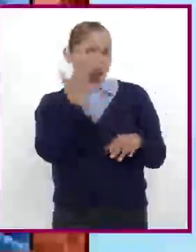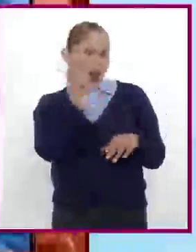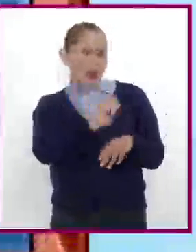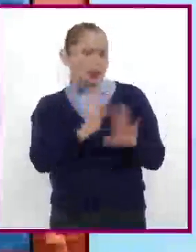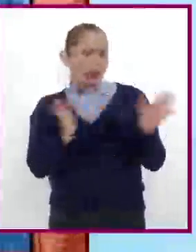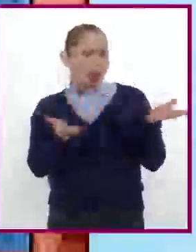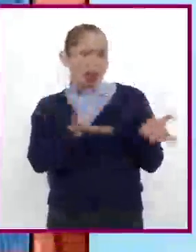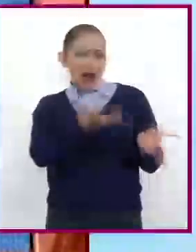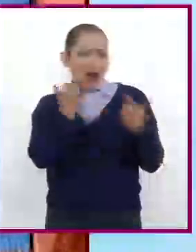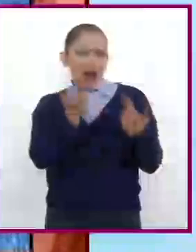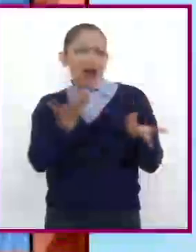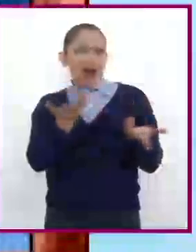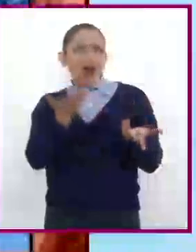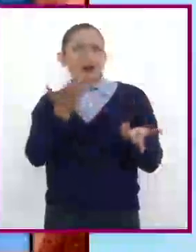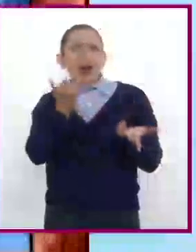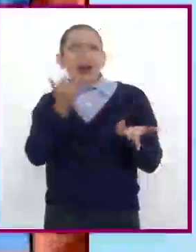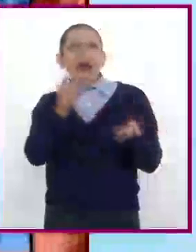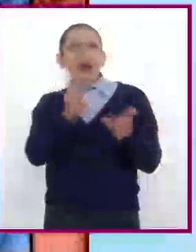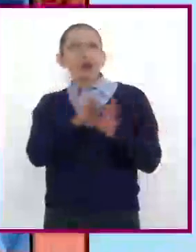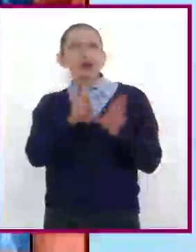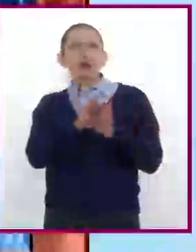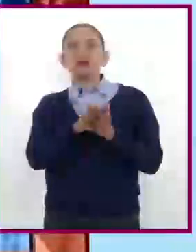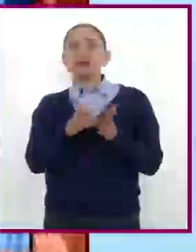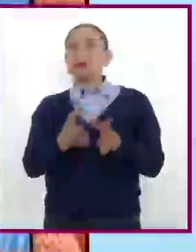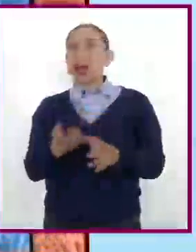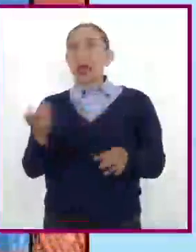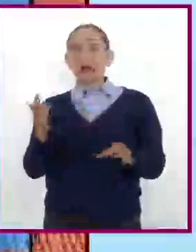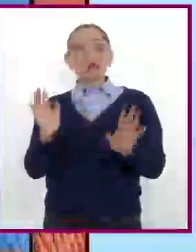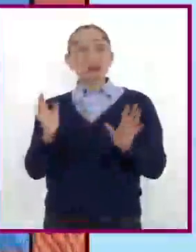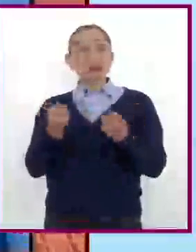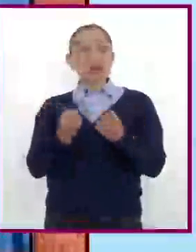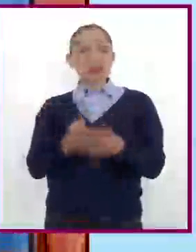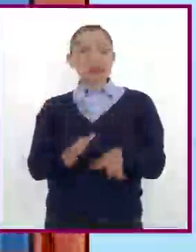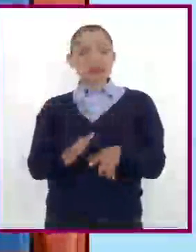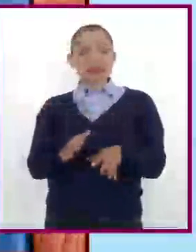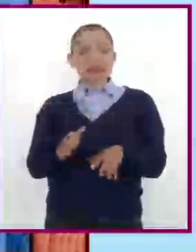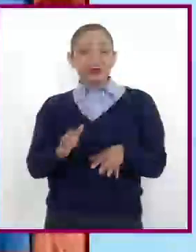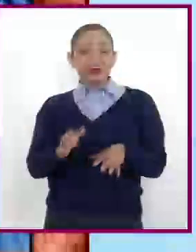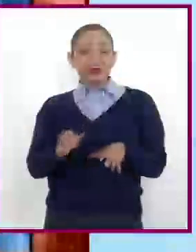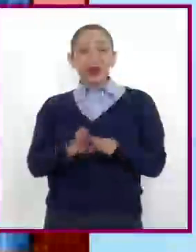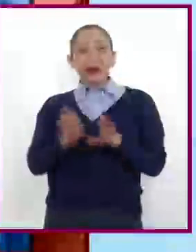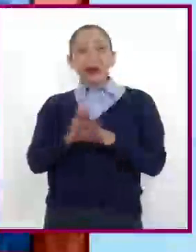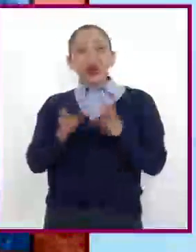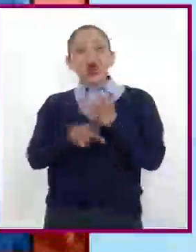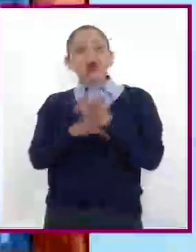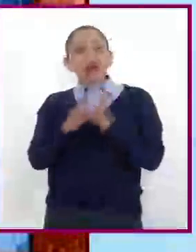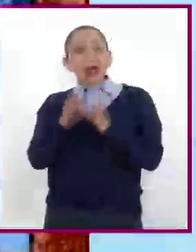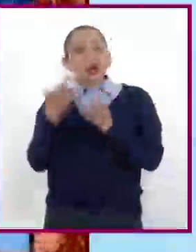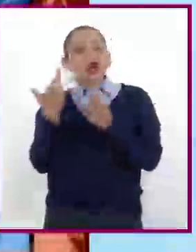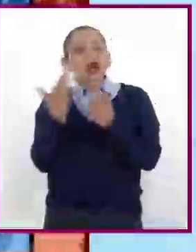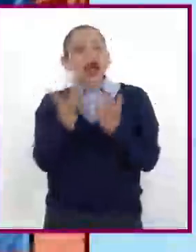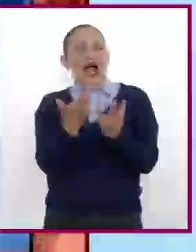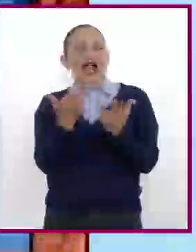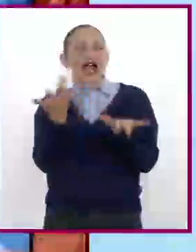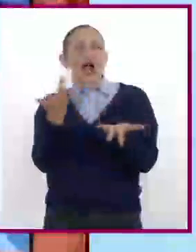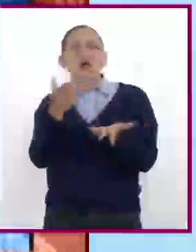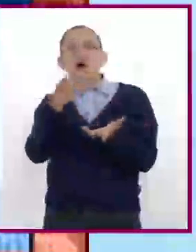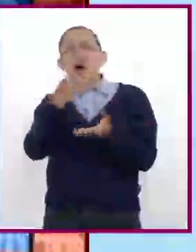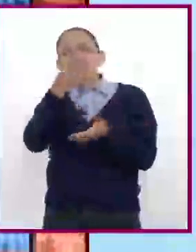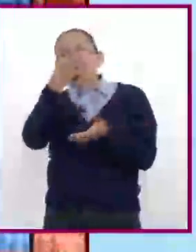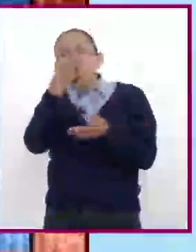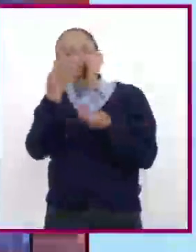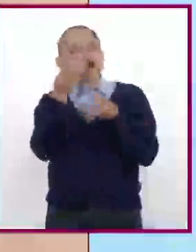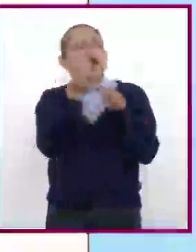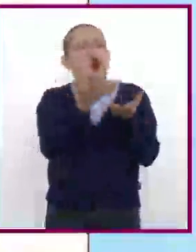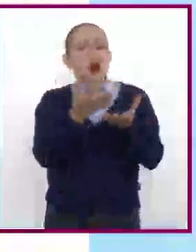ya no está tanto eso, ese detallito de las rositas,